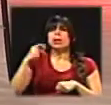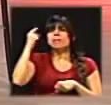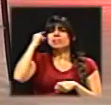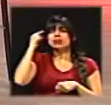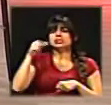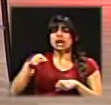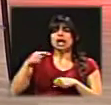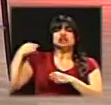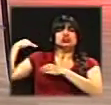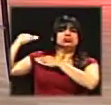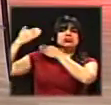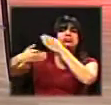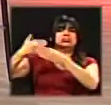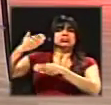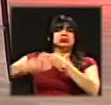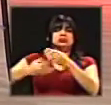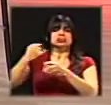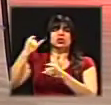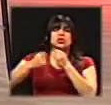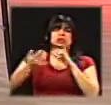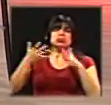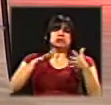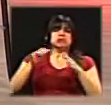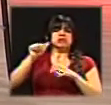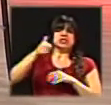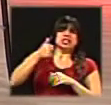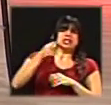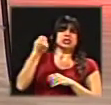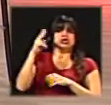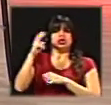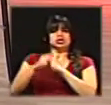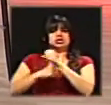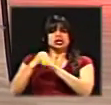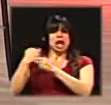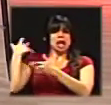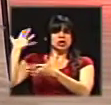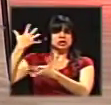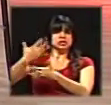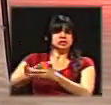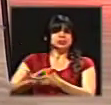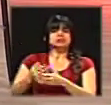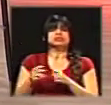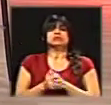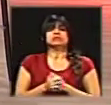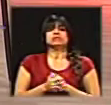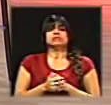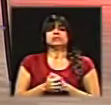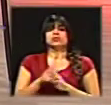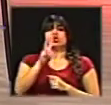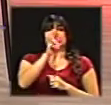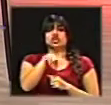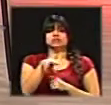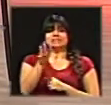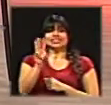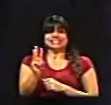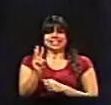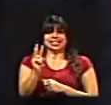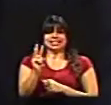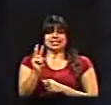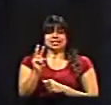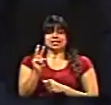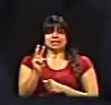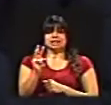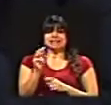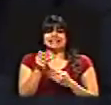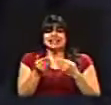gestando en los últimos 10, 12 años, En el 2006, sí